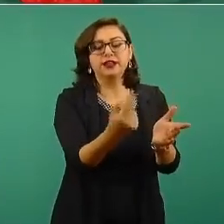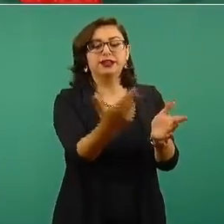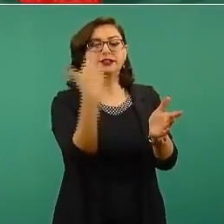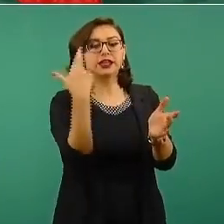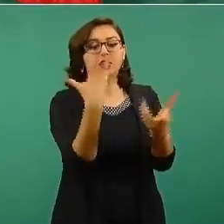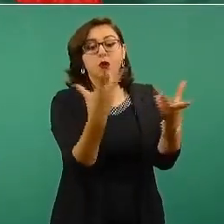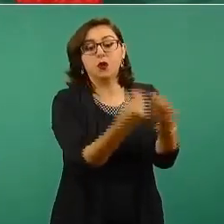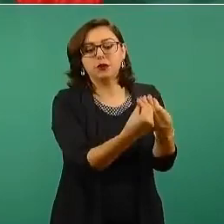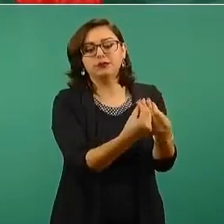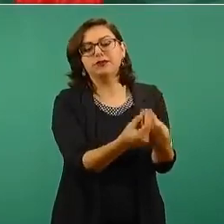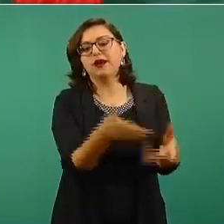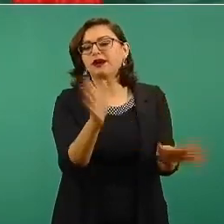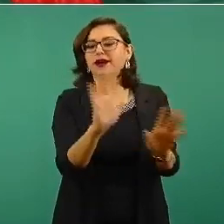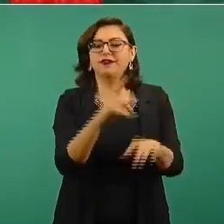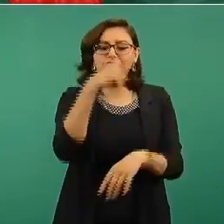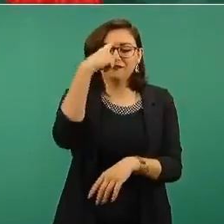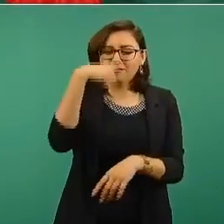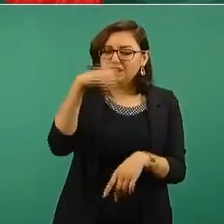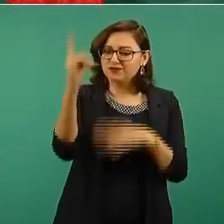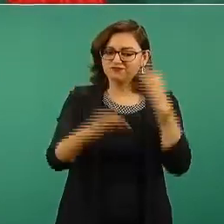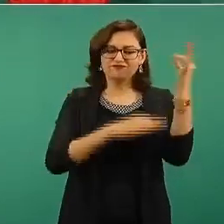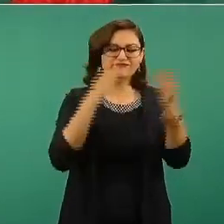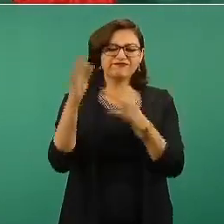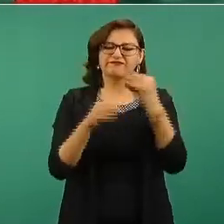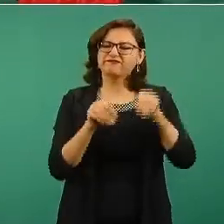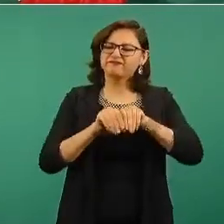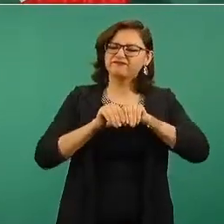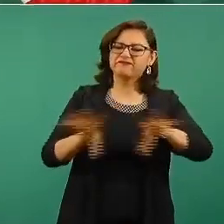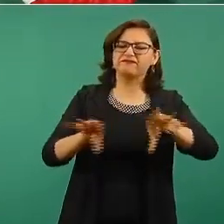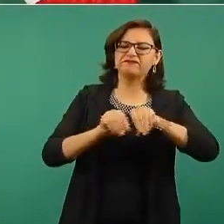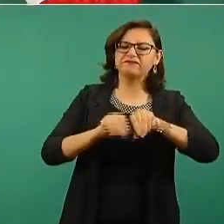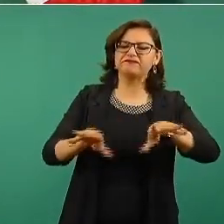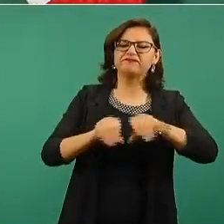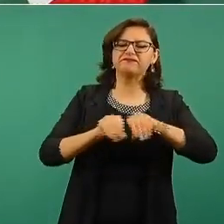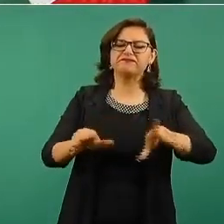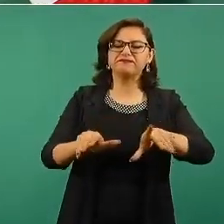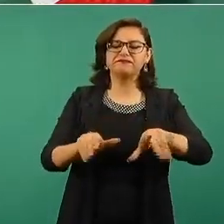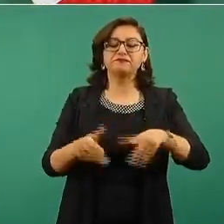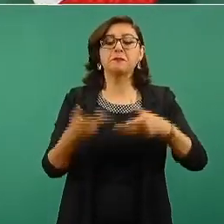Incluso hay dueños de medios de comunicación